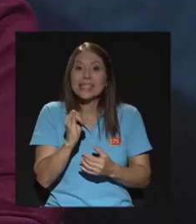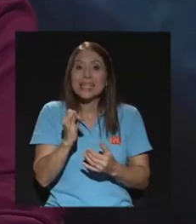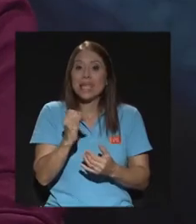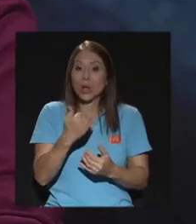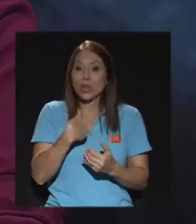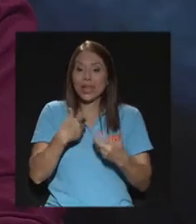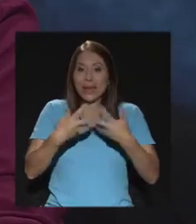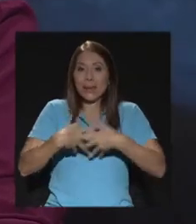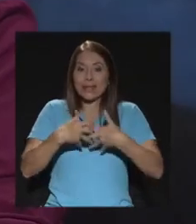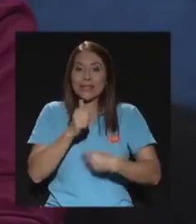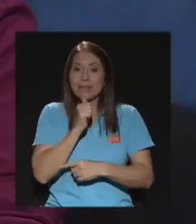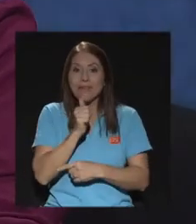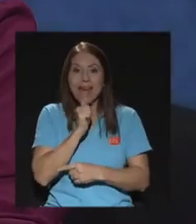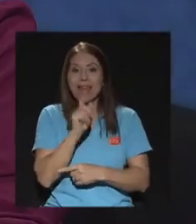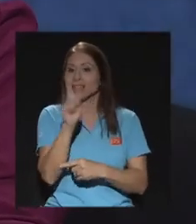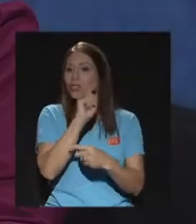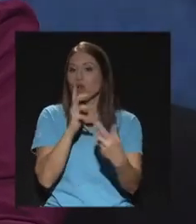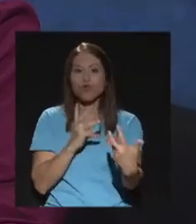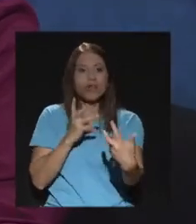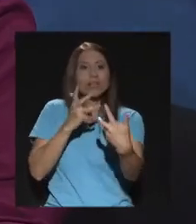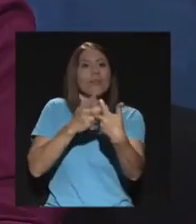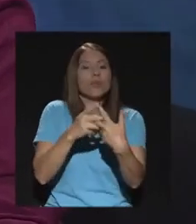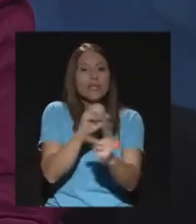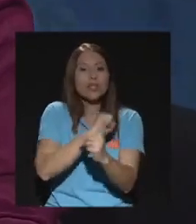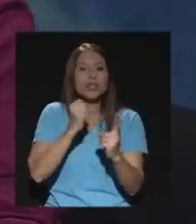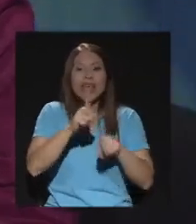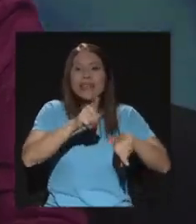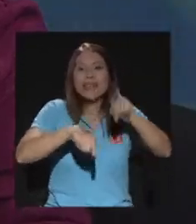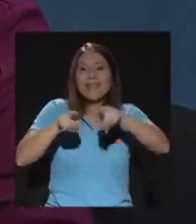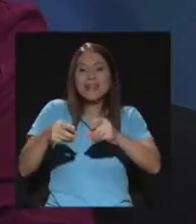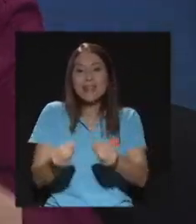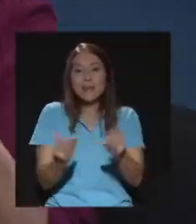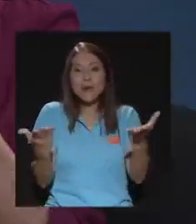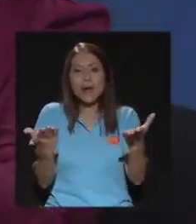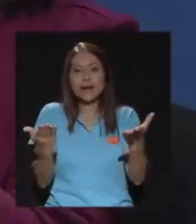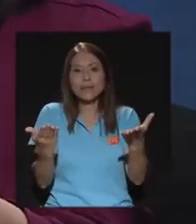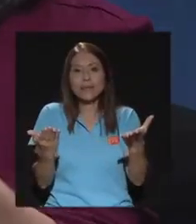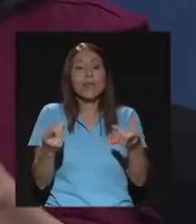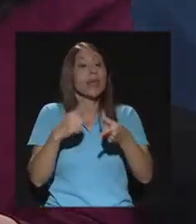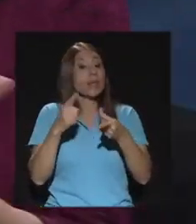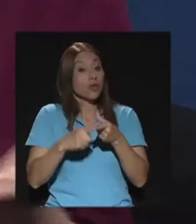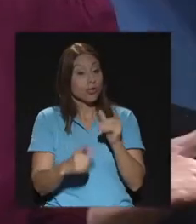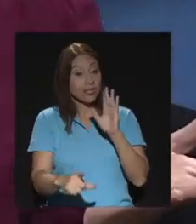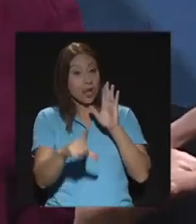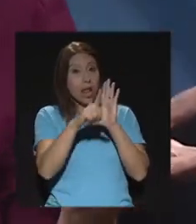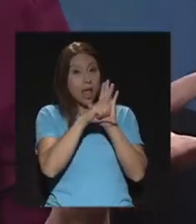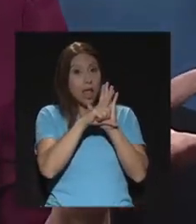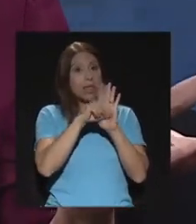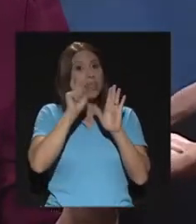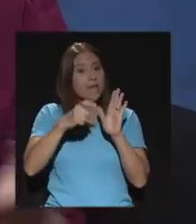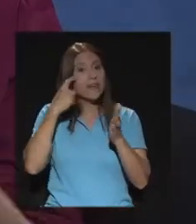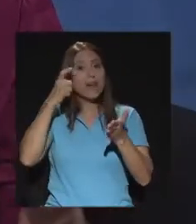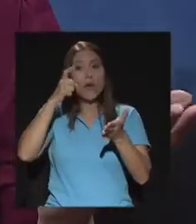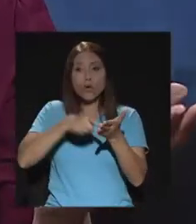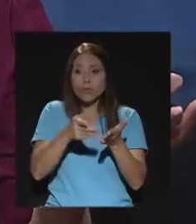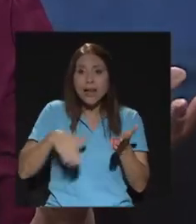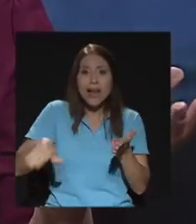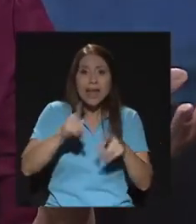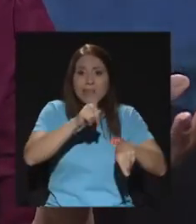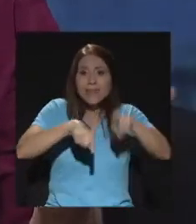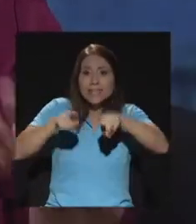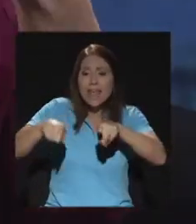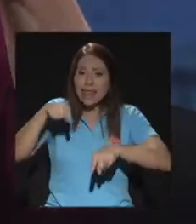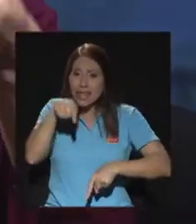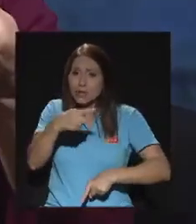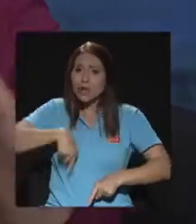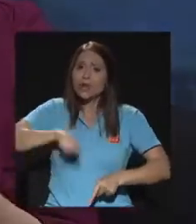privadas, no responden a una sociedad diversa y plural. En ese sentido, el marco normativo tiene que reconocer esta diversidad, y eso es lo que